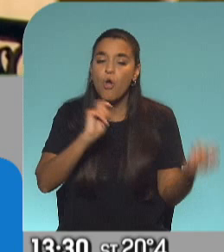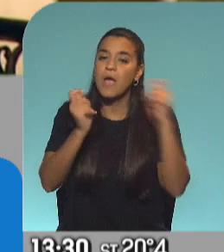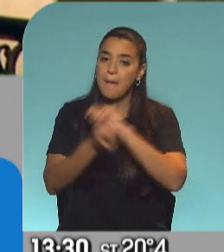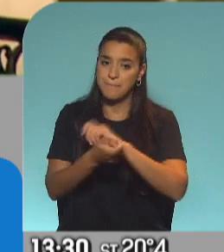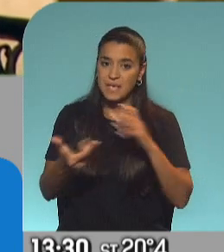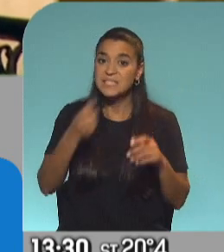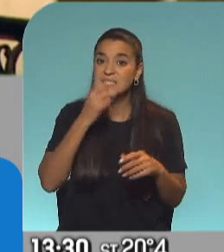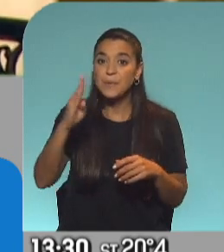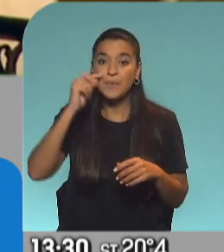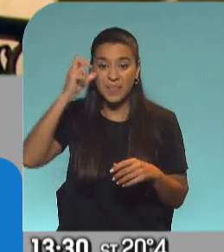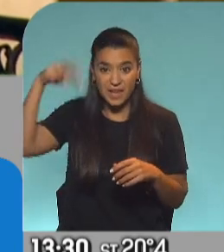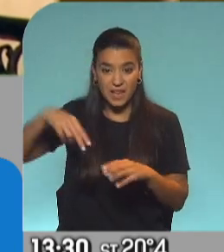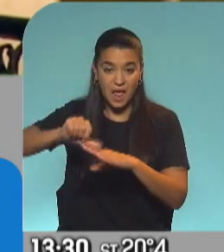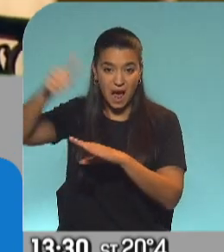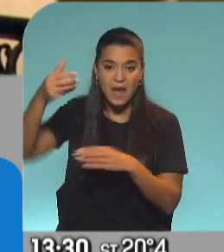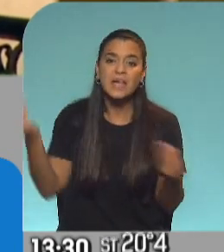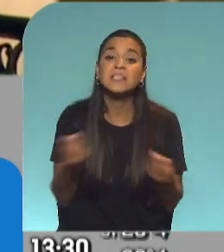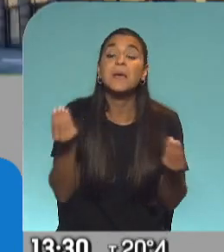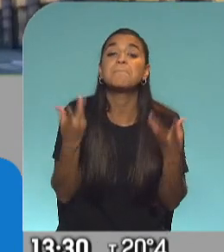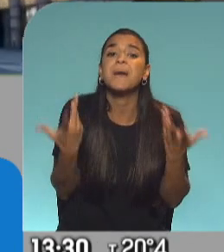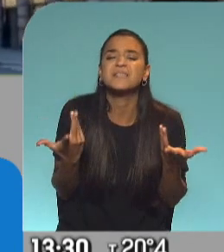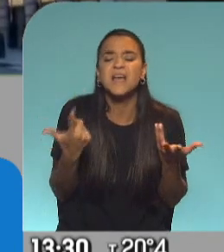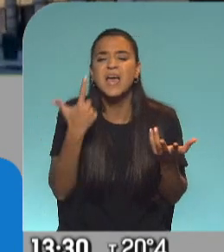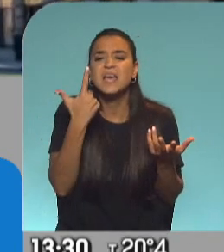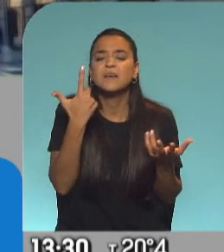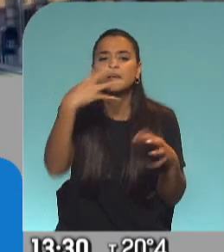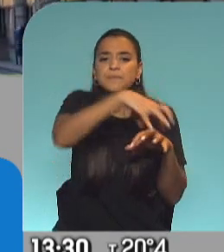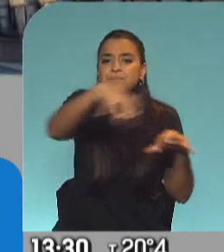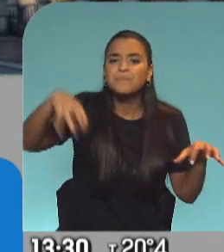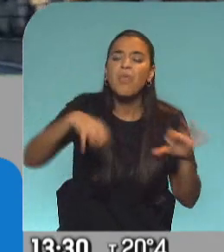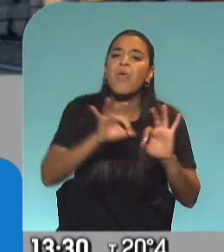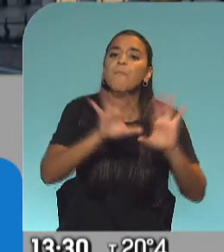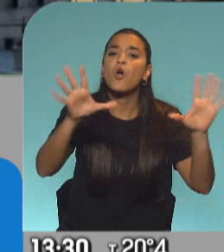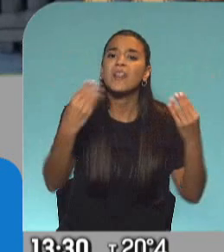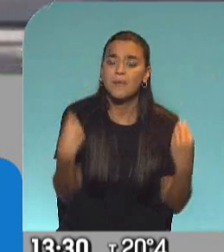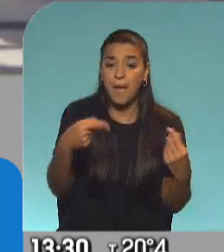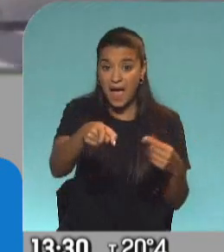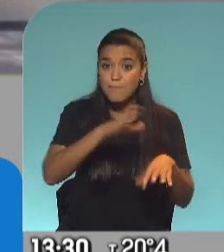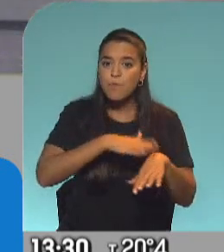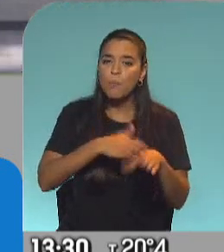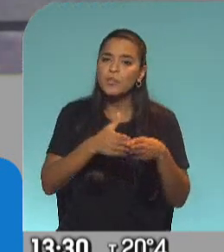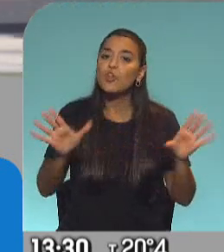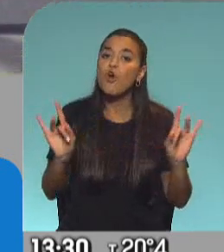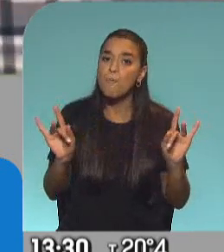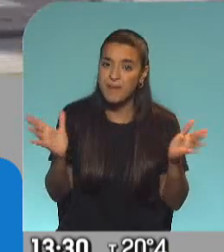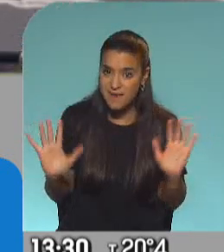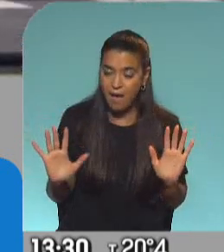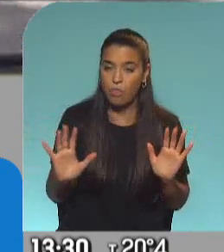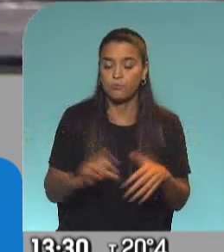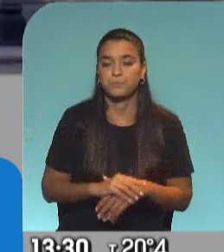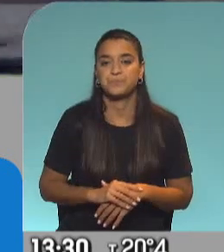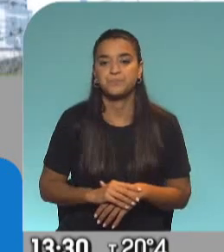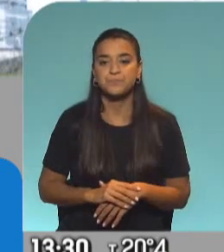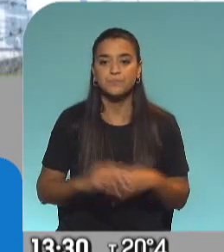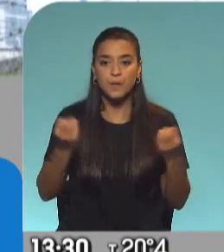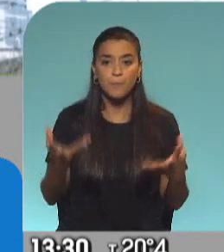reversión si gana Biden. ¿Qué va a pasar con las instituciones democráticas? Ahí estamos en un momento complicado porque